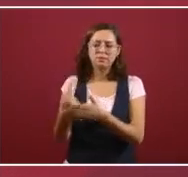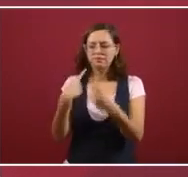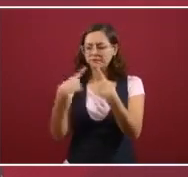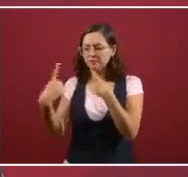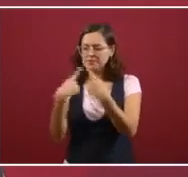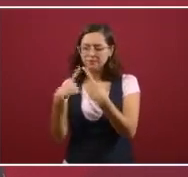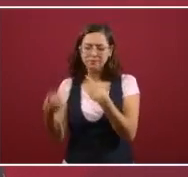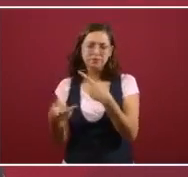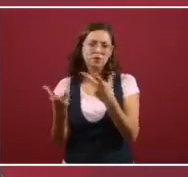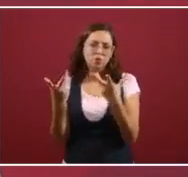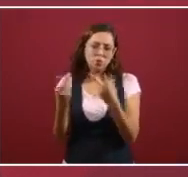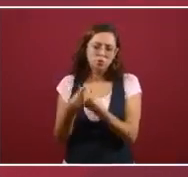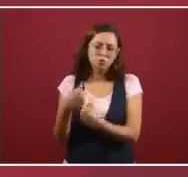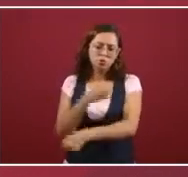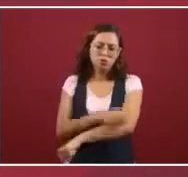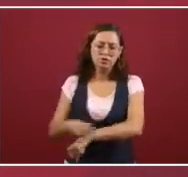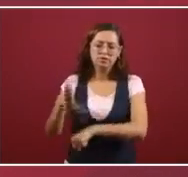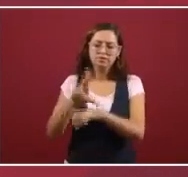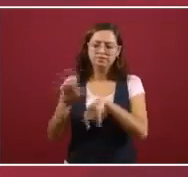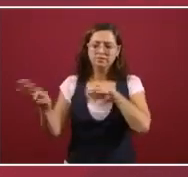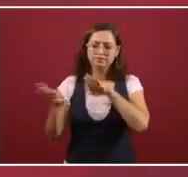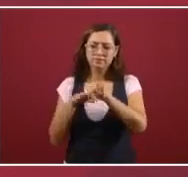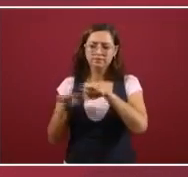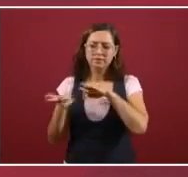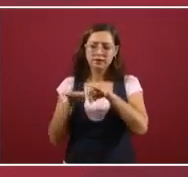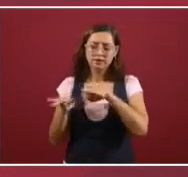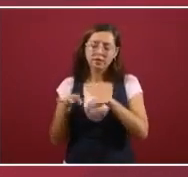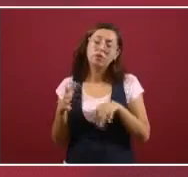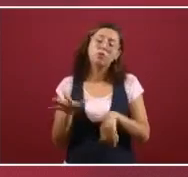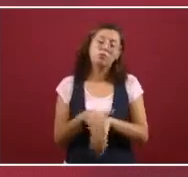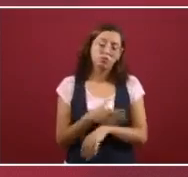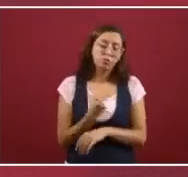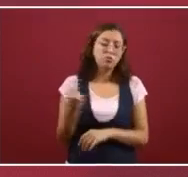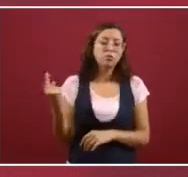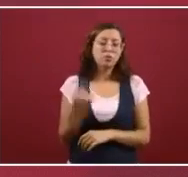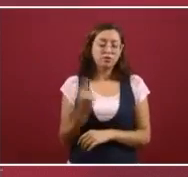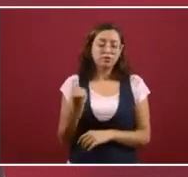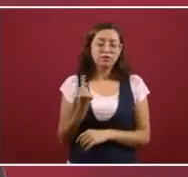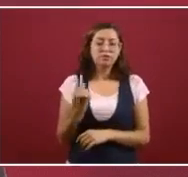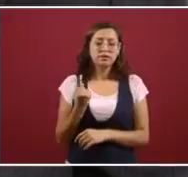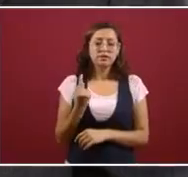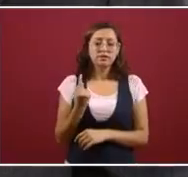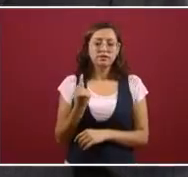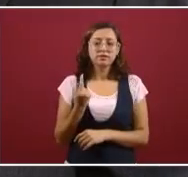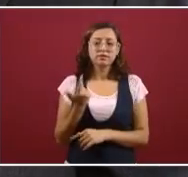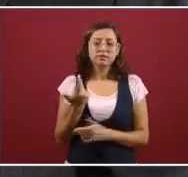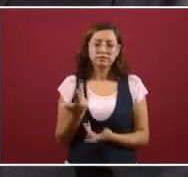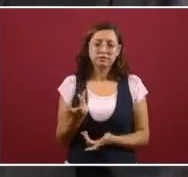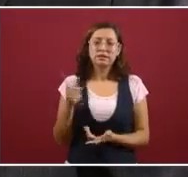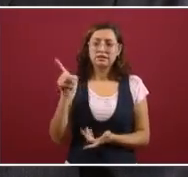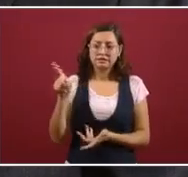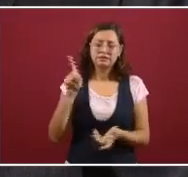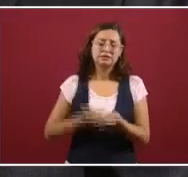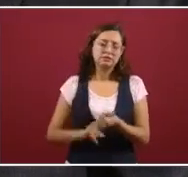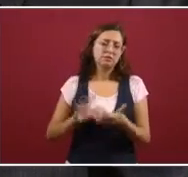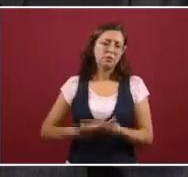trabajo coordinado, porque también hubo actos violentos en Nuevo